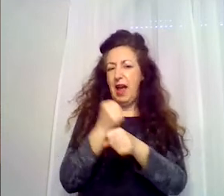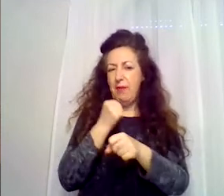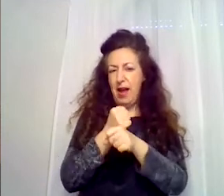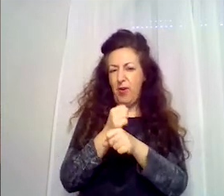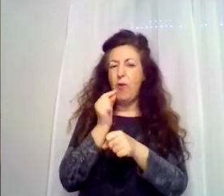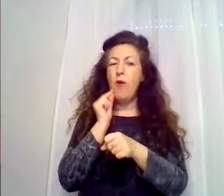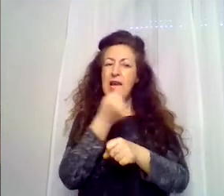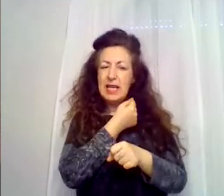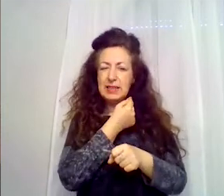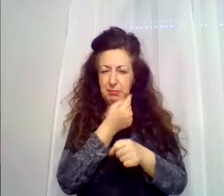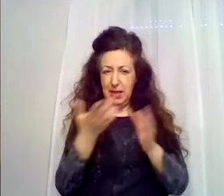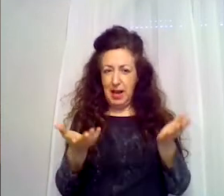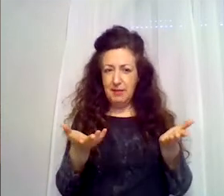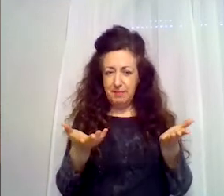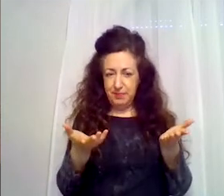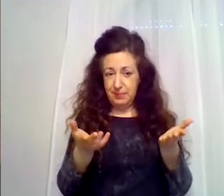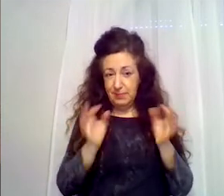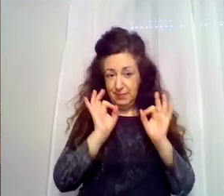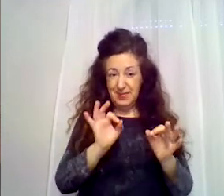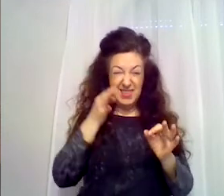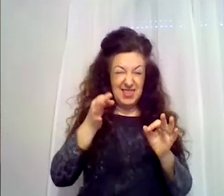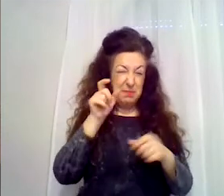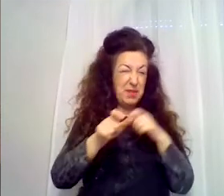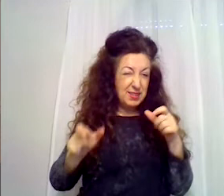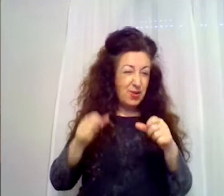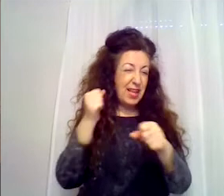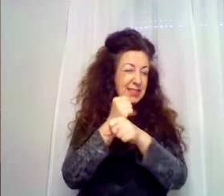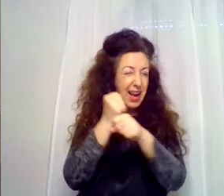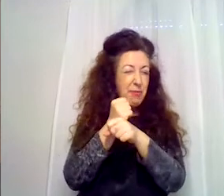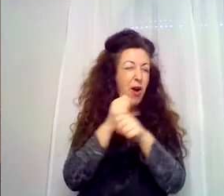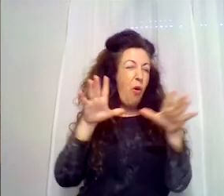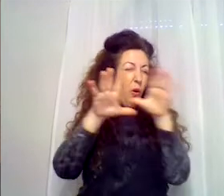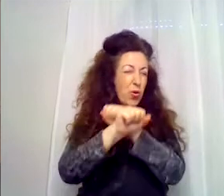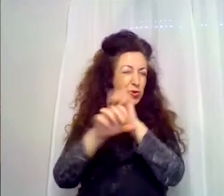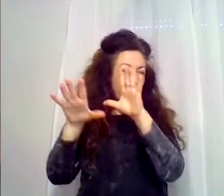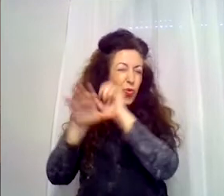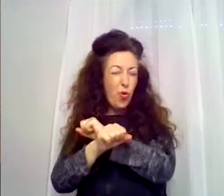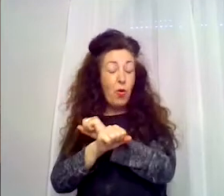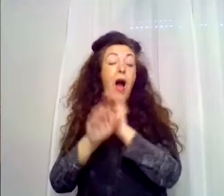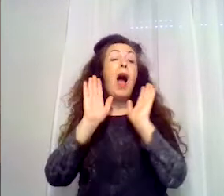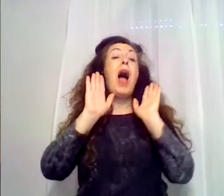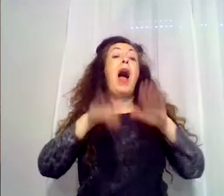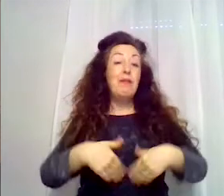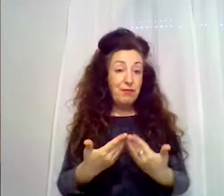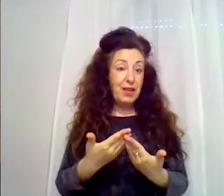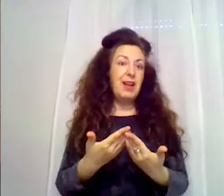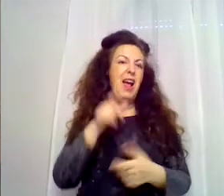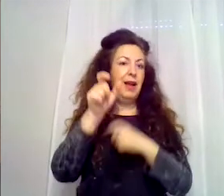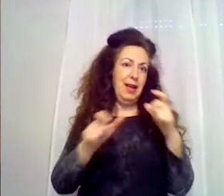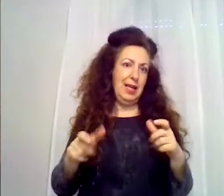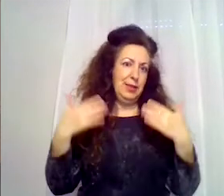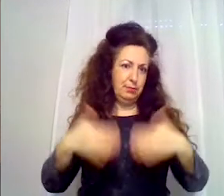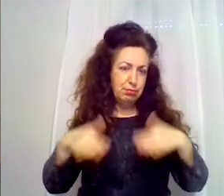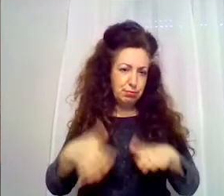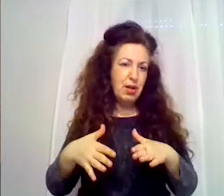dado, en este año 1593, Marlowe empieza a tener problemas. Empieza a tener problemas porque no sabemos